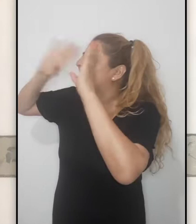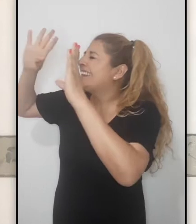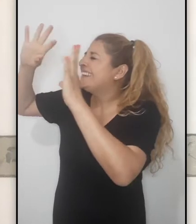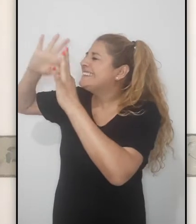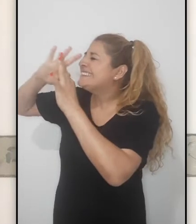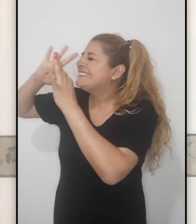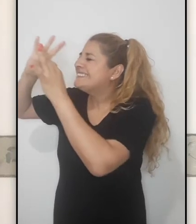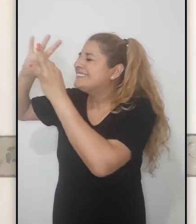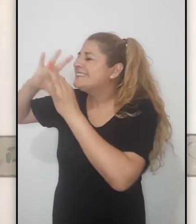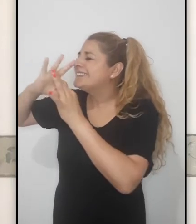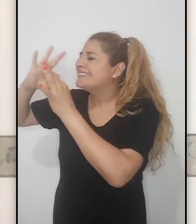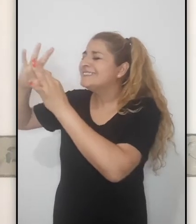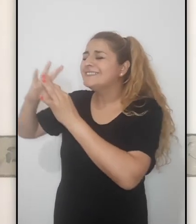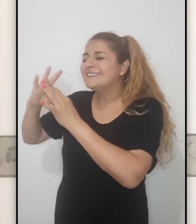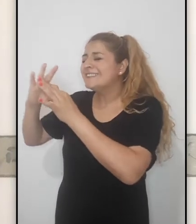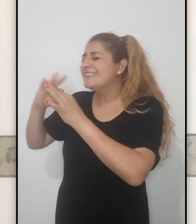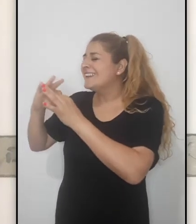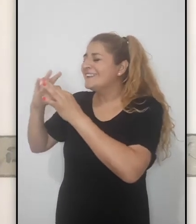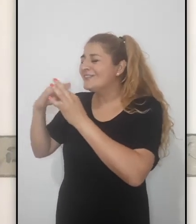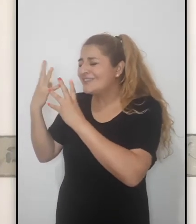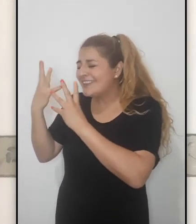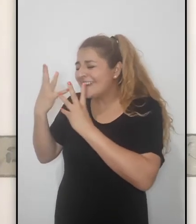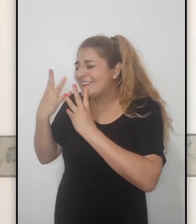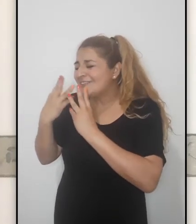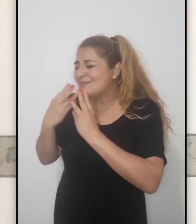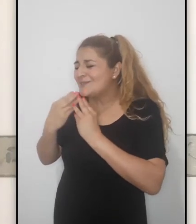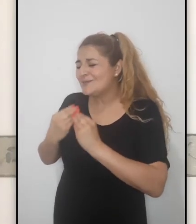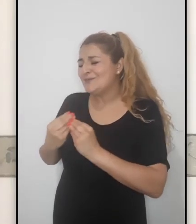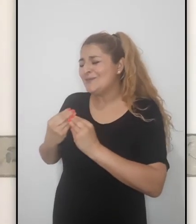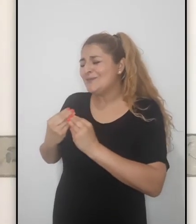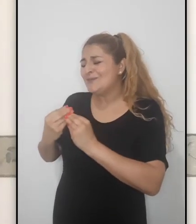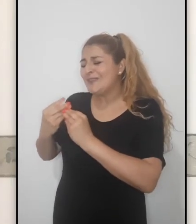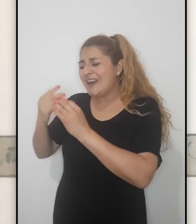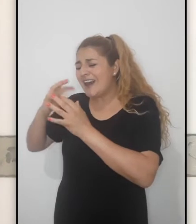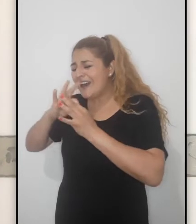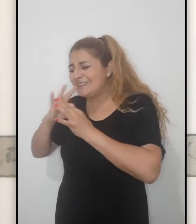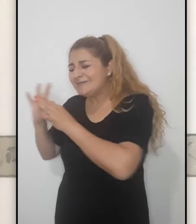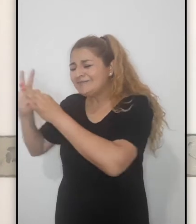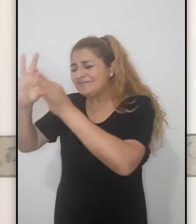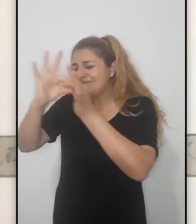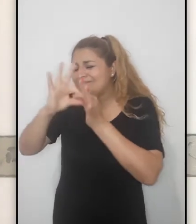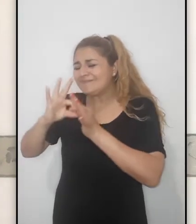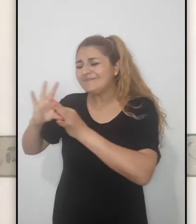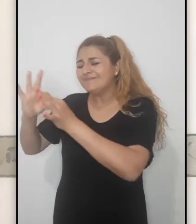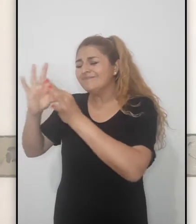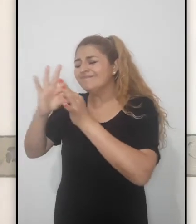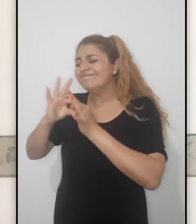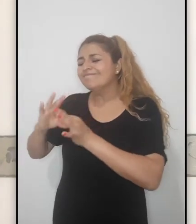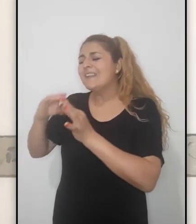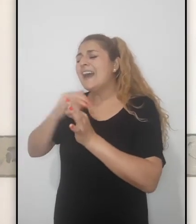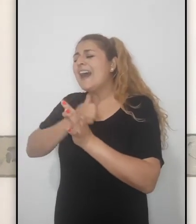a ti nos lleva a estar siempre unidos aferrados